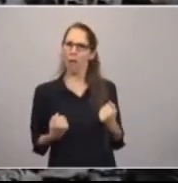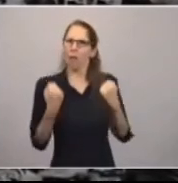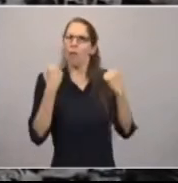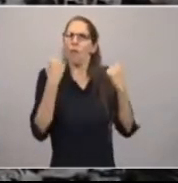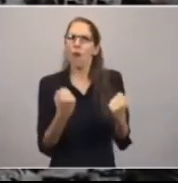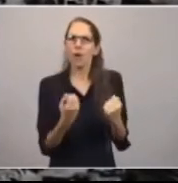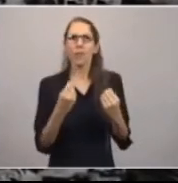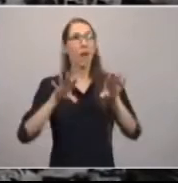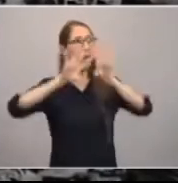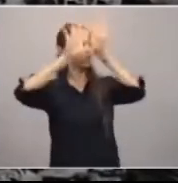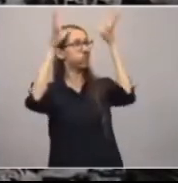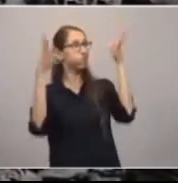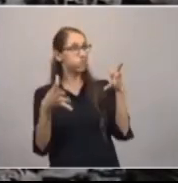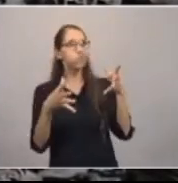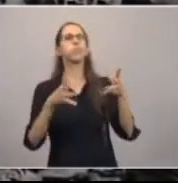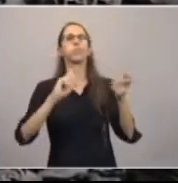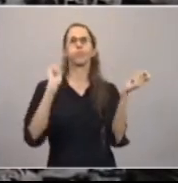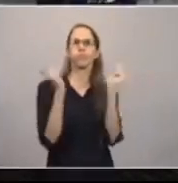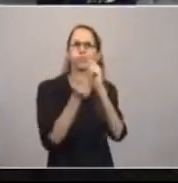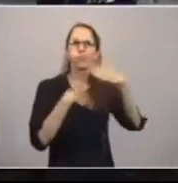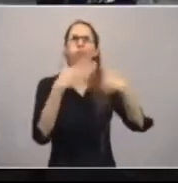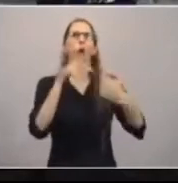gracias, Andrés.